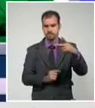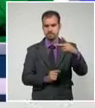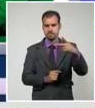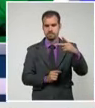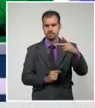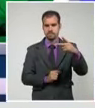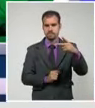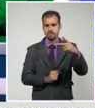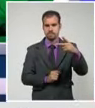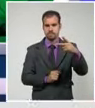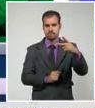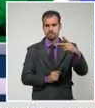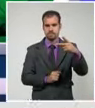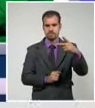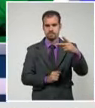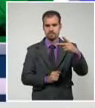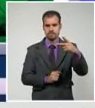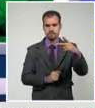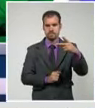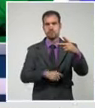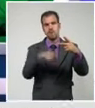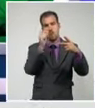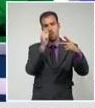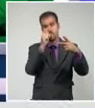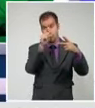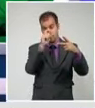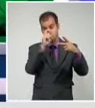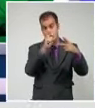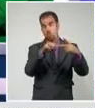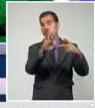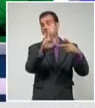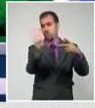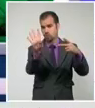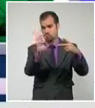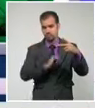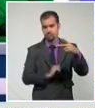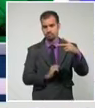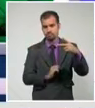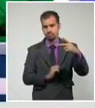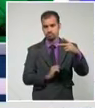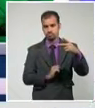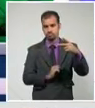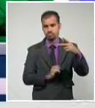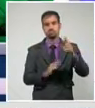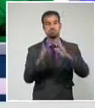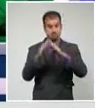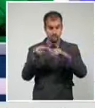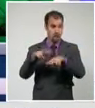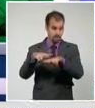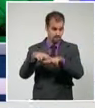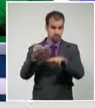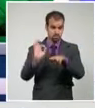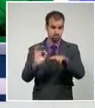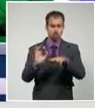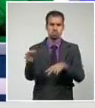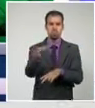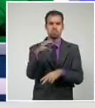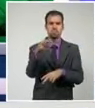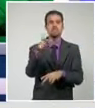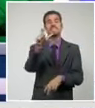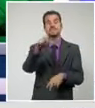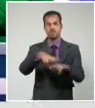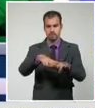paciente de 84 años de edad, también de aquí de la provincia de La Habana, del municipio Centro